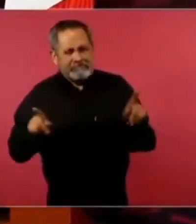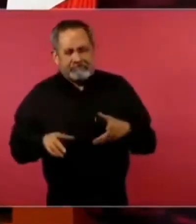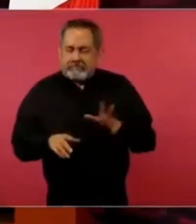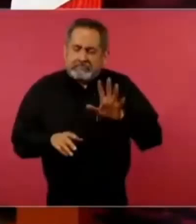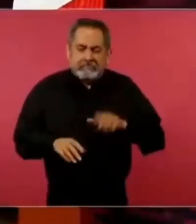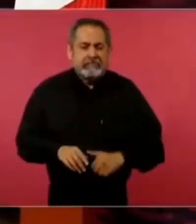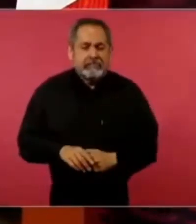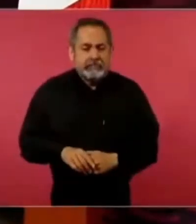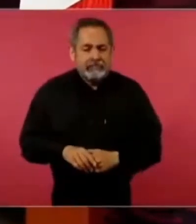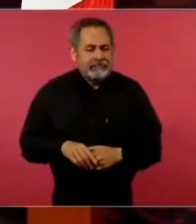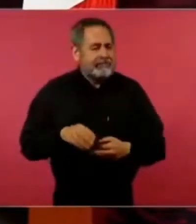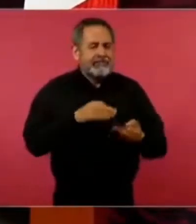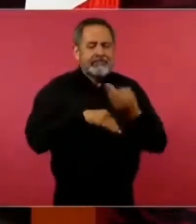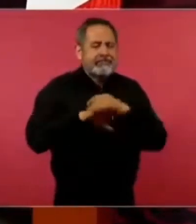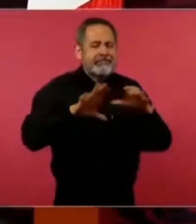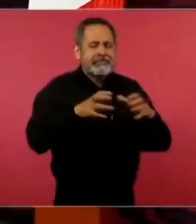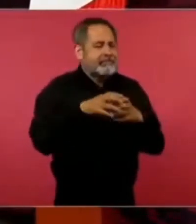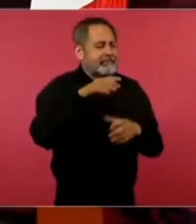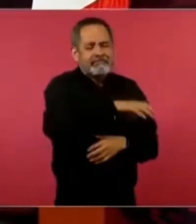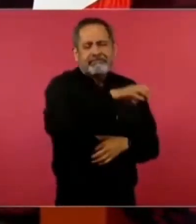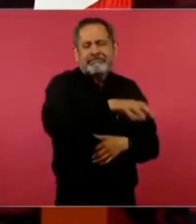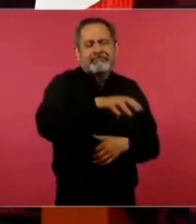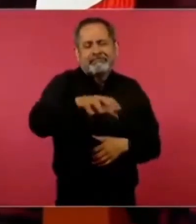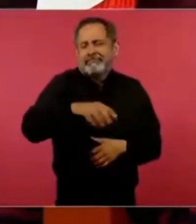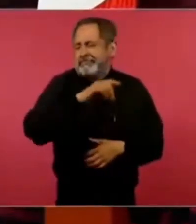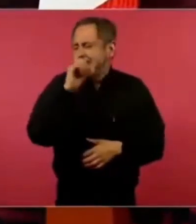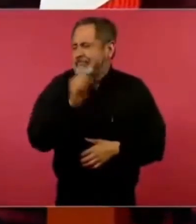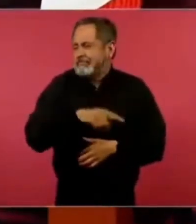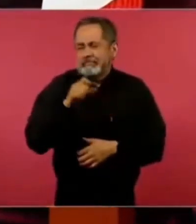porque todos estos organismos